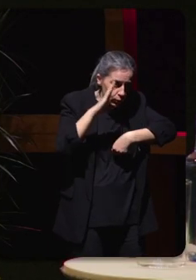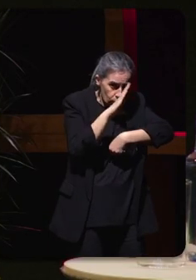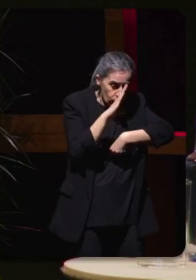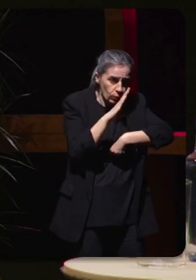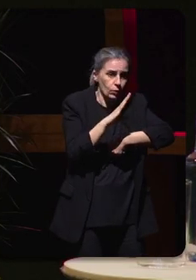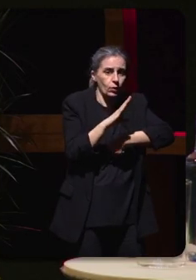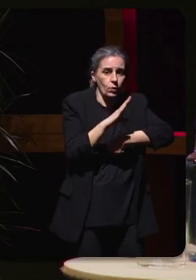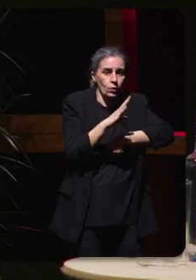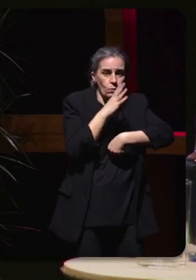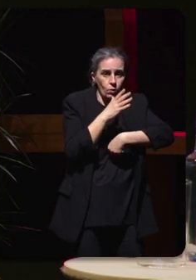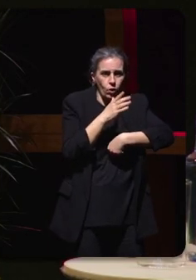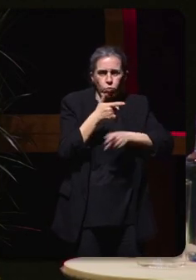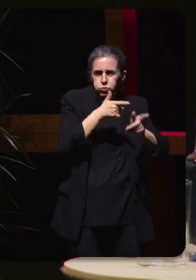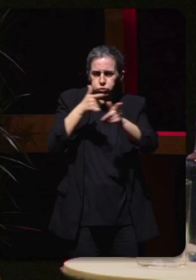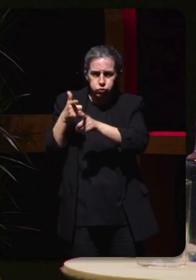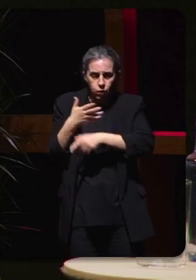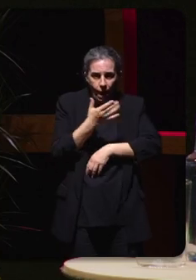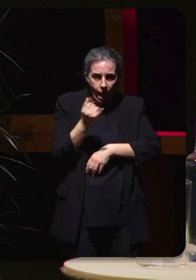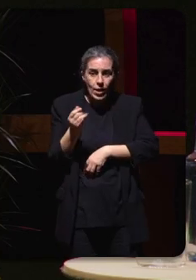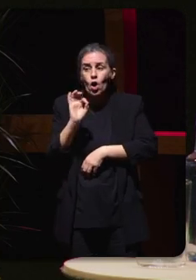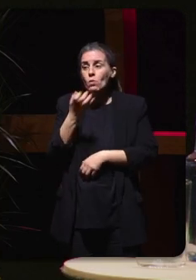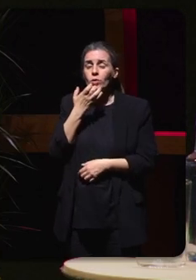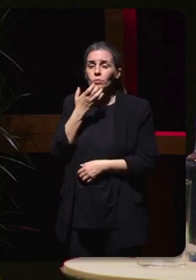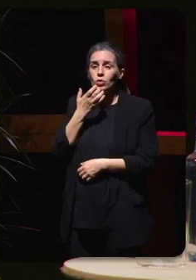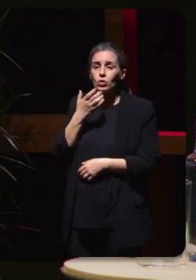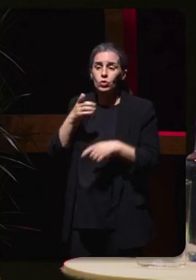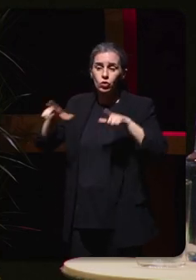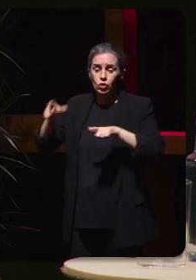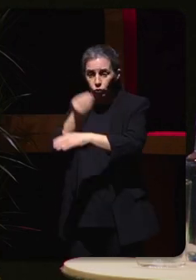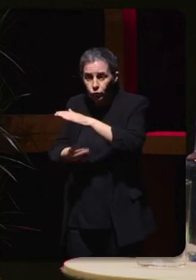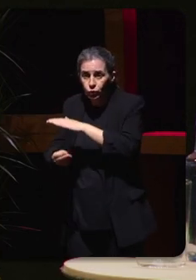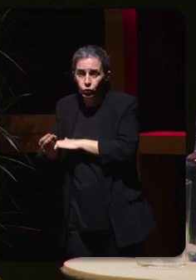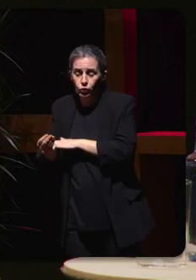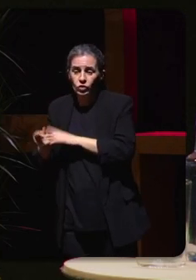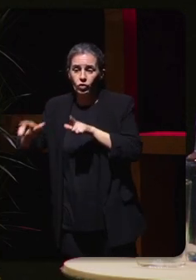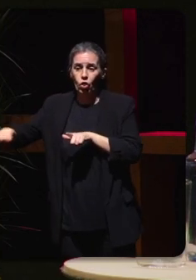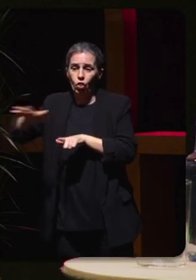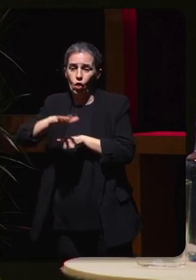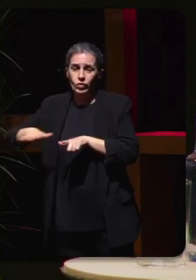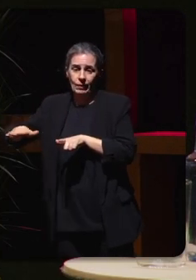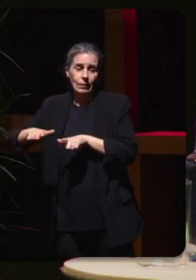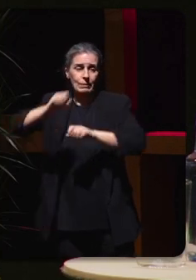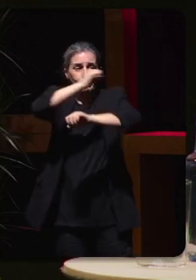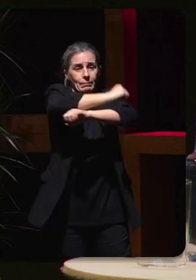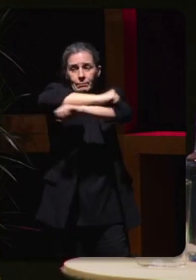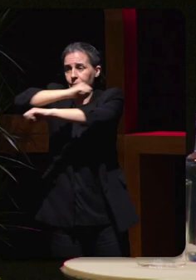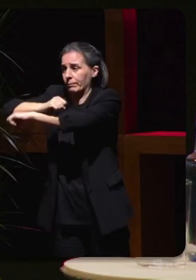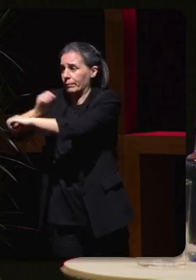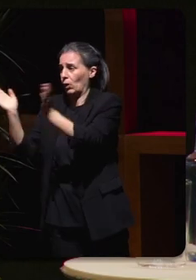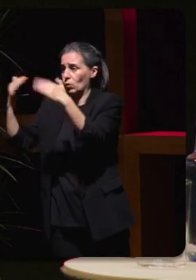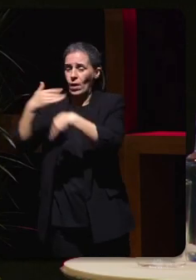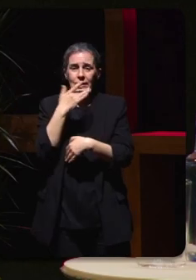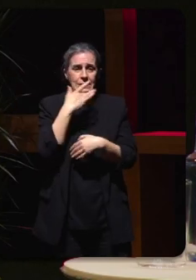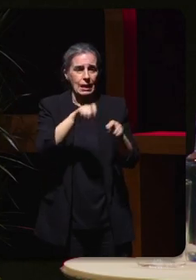metralla o dando a luz en salas de parto, en el Congo, por ejemplo, pues sin cristales, o sea, sin ningún tipo,